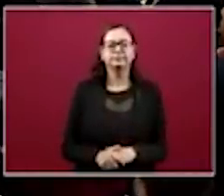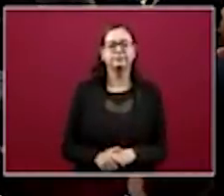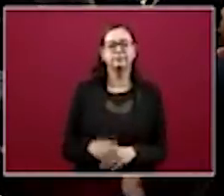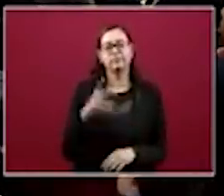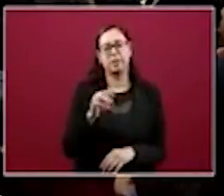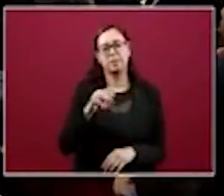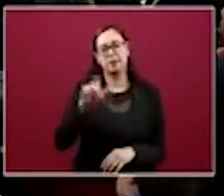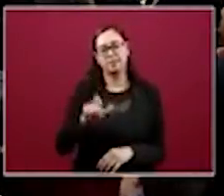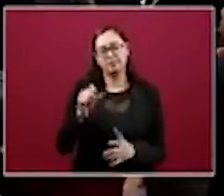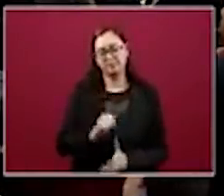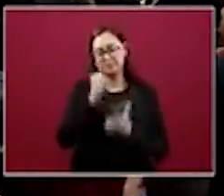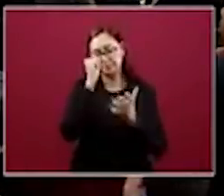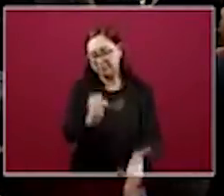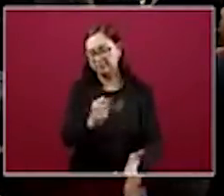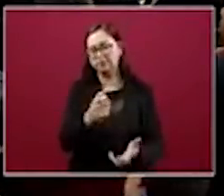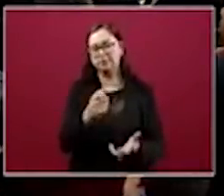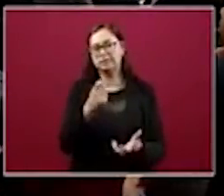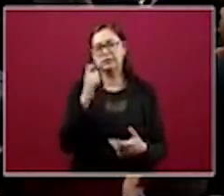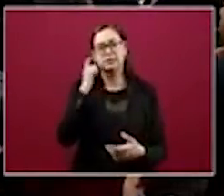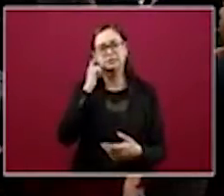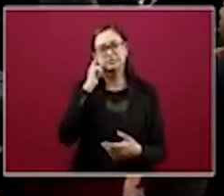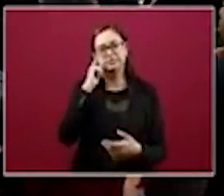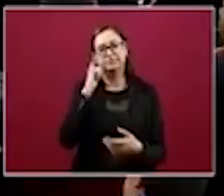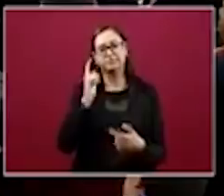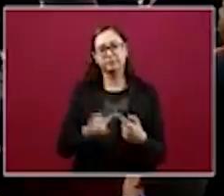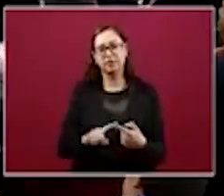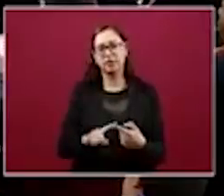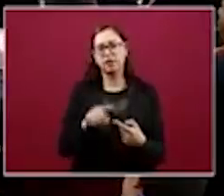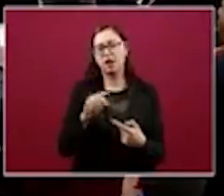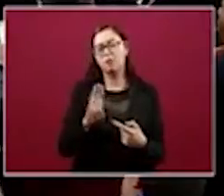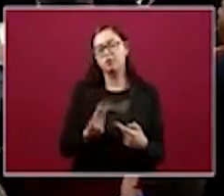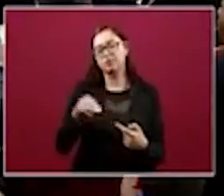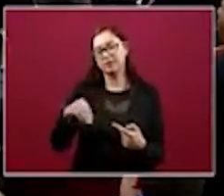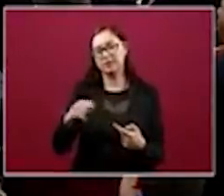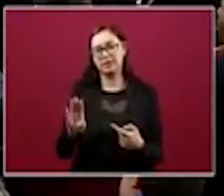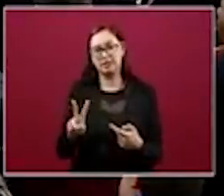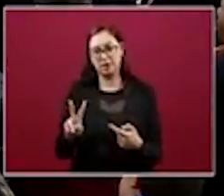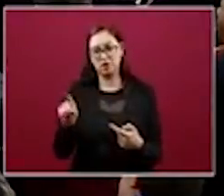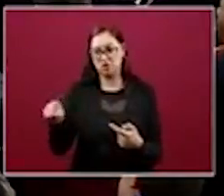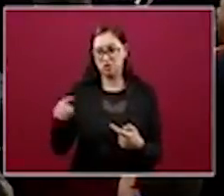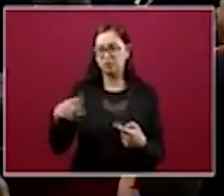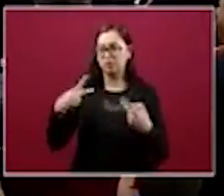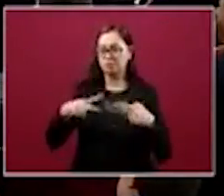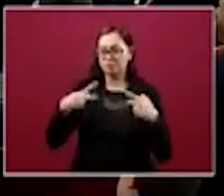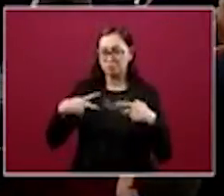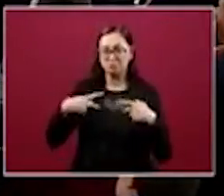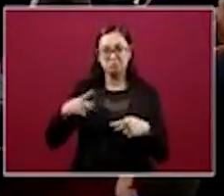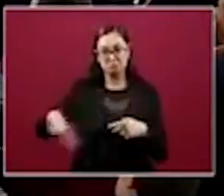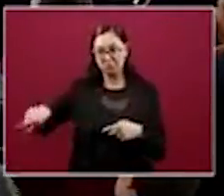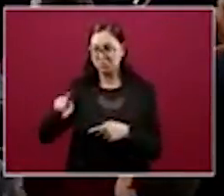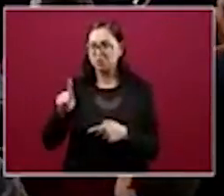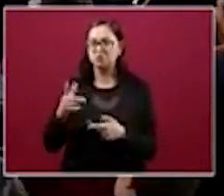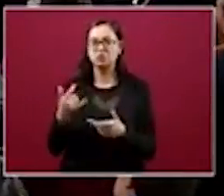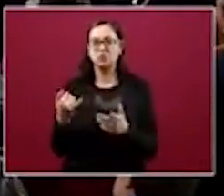en petróleos mexicanos, ¿consideraría las emisiones en la Bolsa Mexicana de Valores para motivar a que los mexicanos puedan comprar acciones? Es algo que